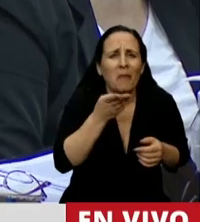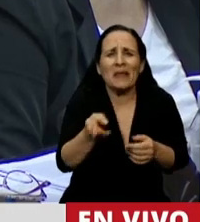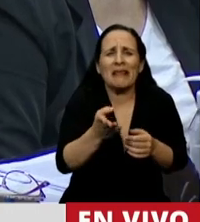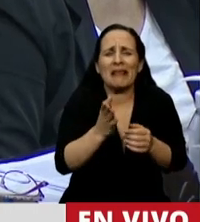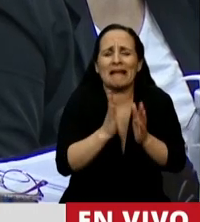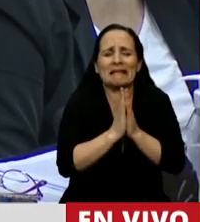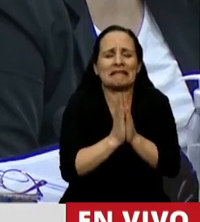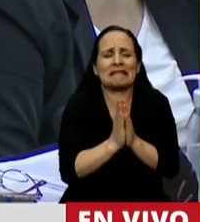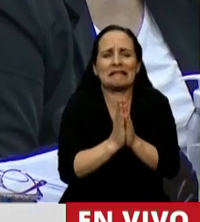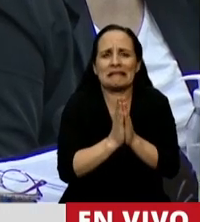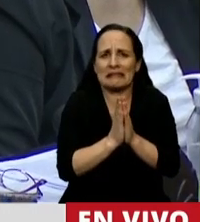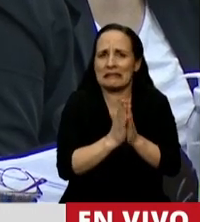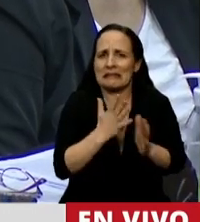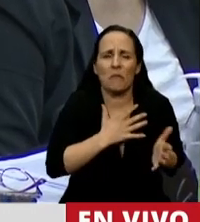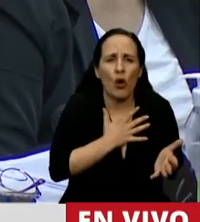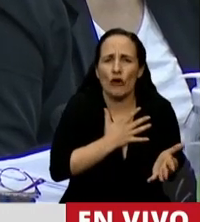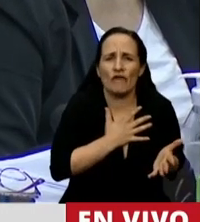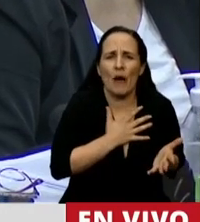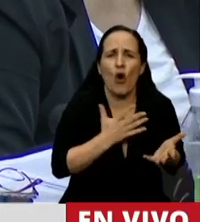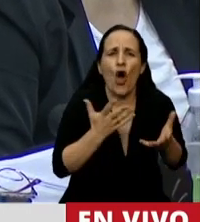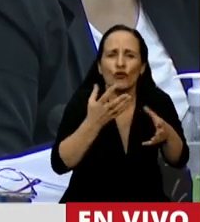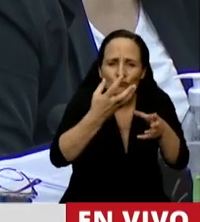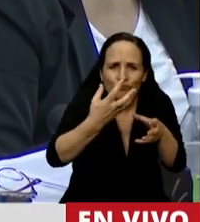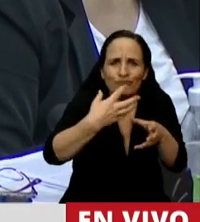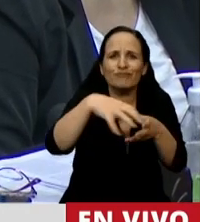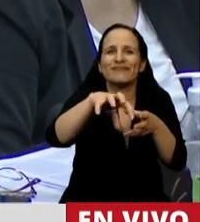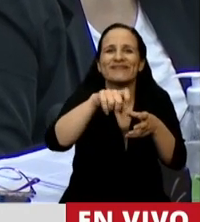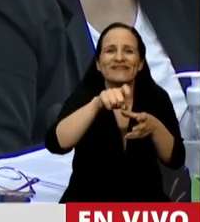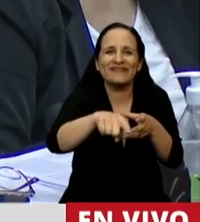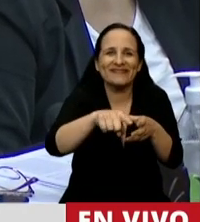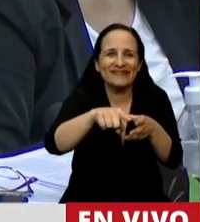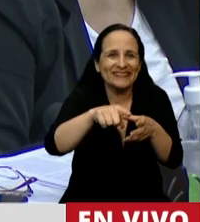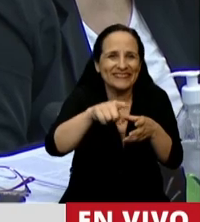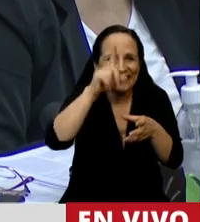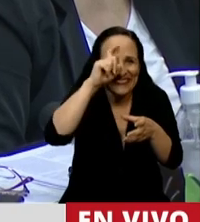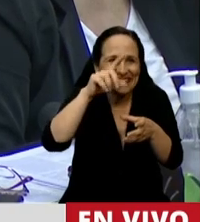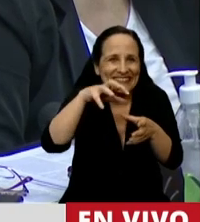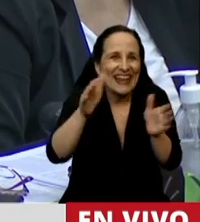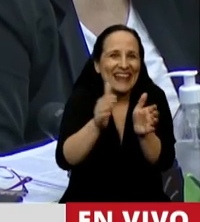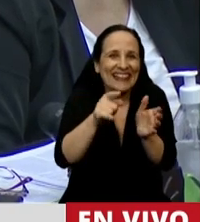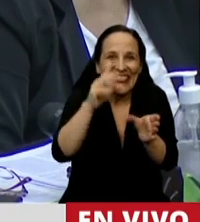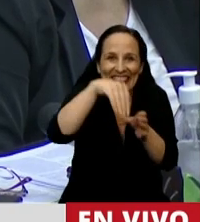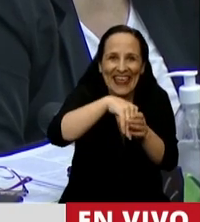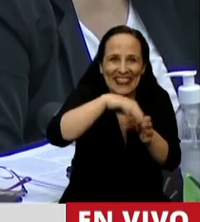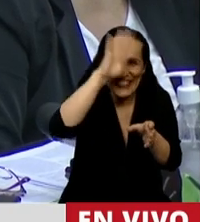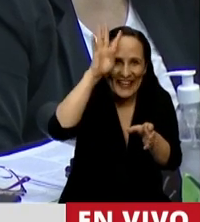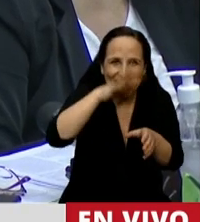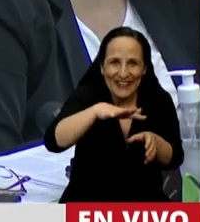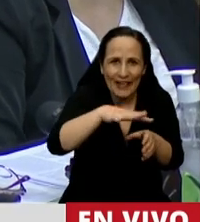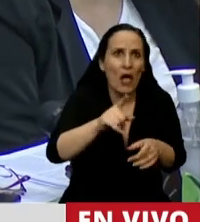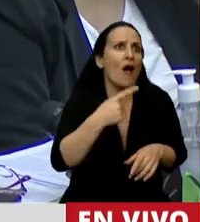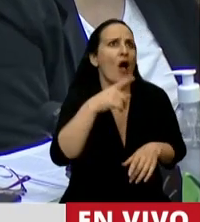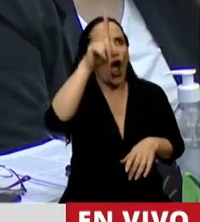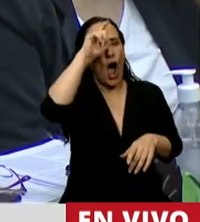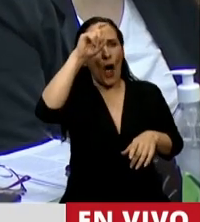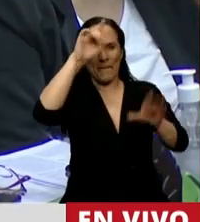les gestionemos una salita dentro de lo que son sus comunidades? No hablan de un